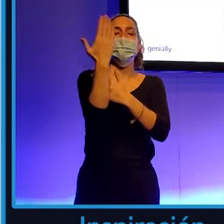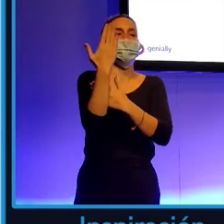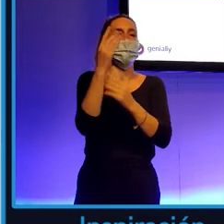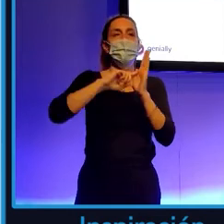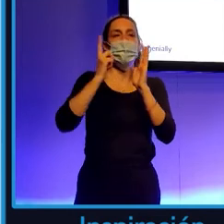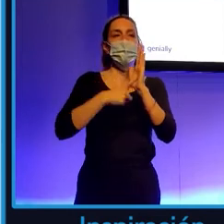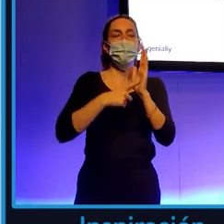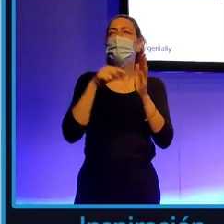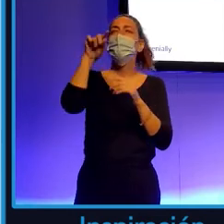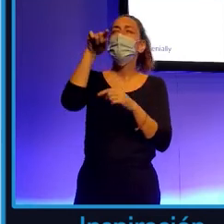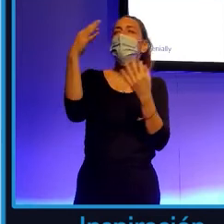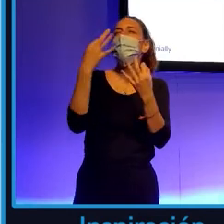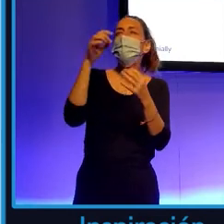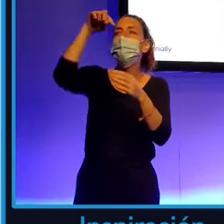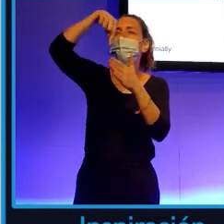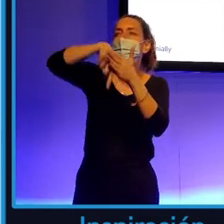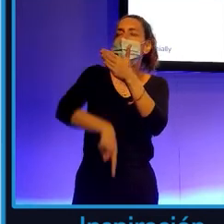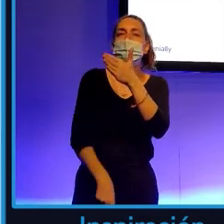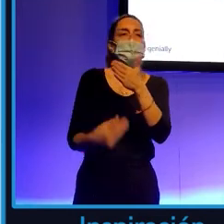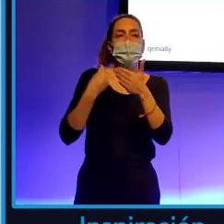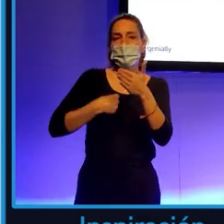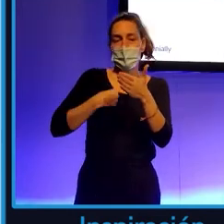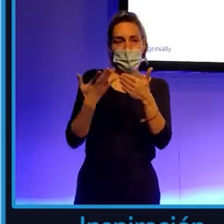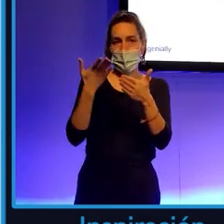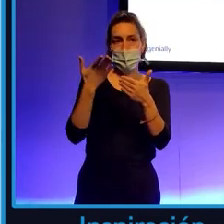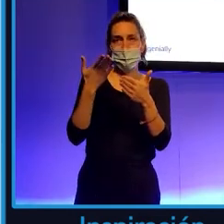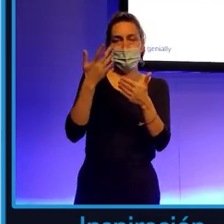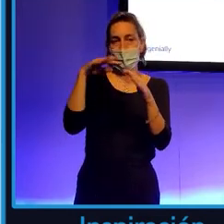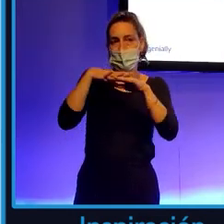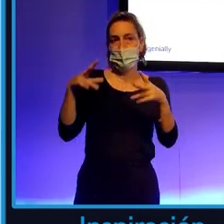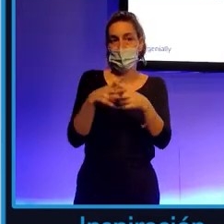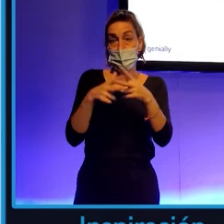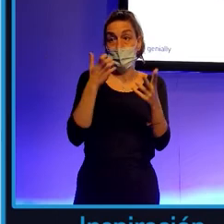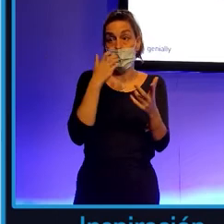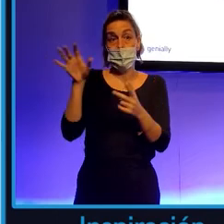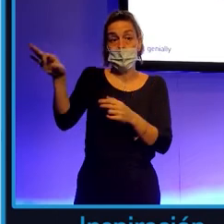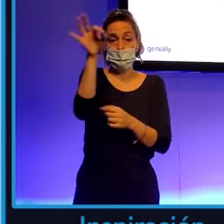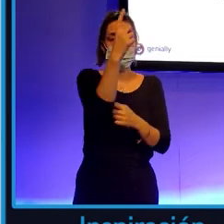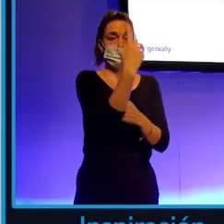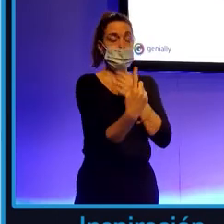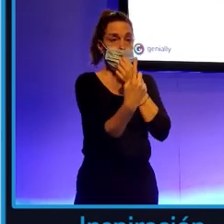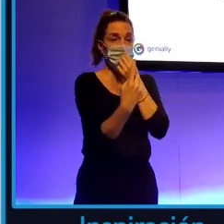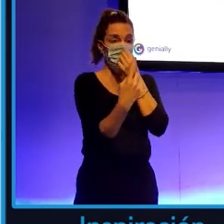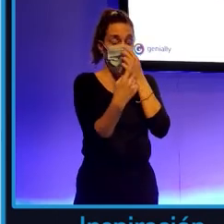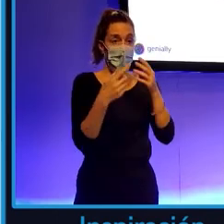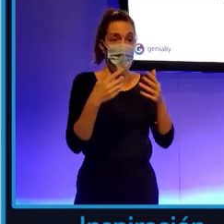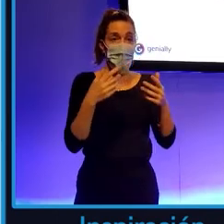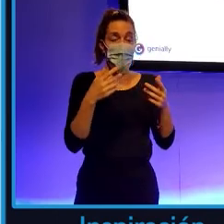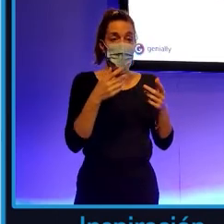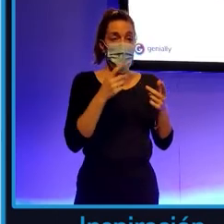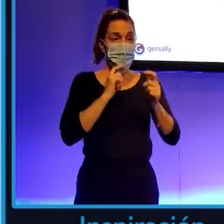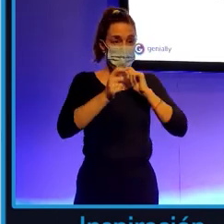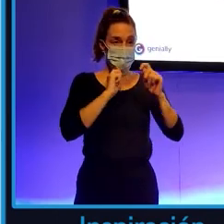ahora está de moda pues es exactamente lo mismo se supone que cuando te estamos entrevistando por un puesto de trabajo no te no te he mirado